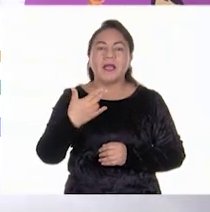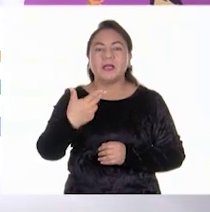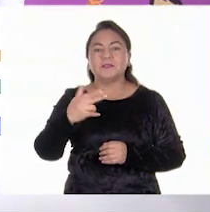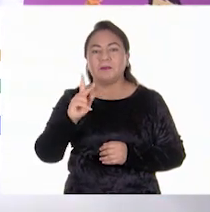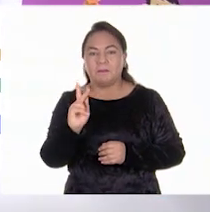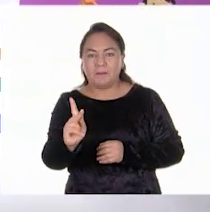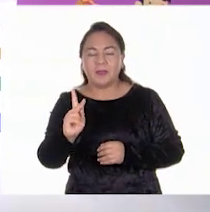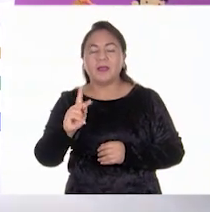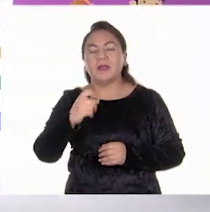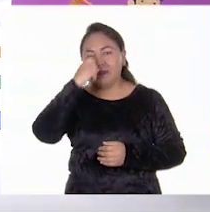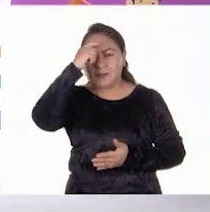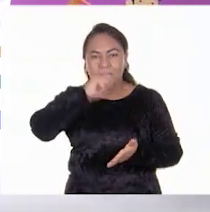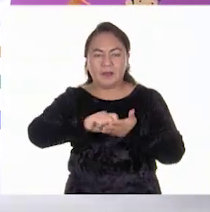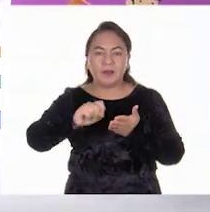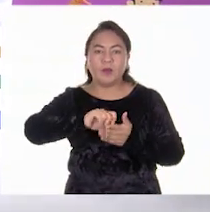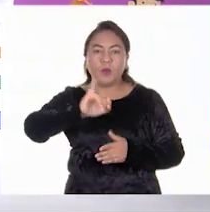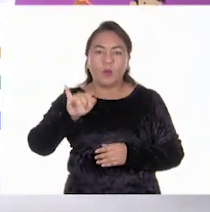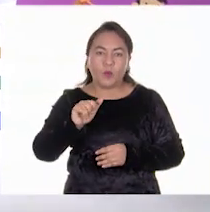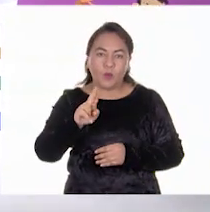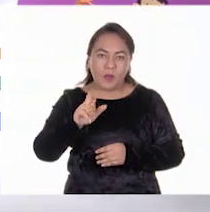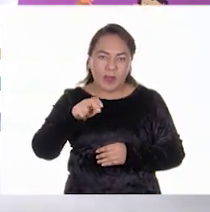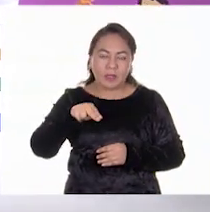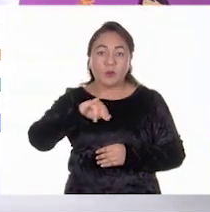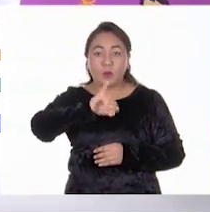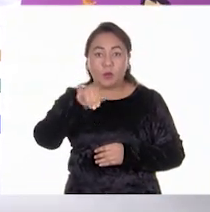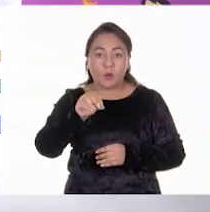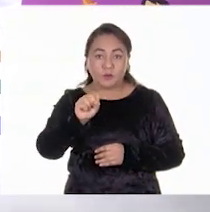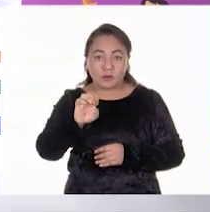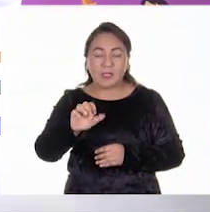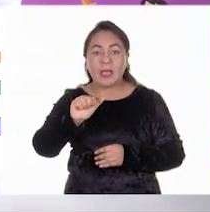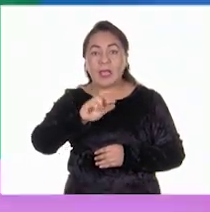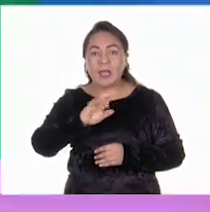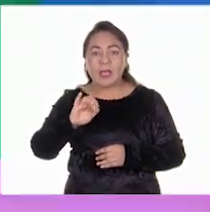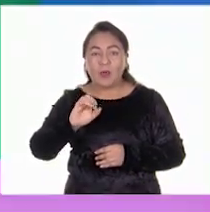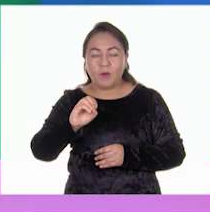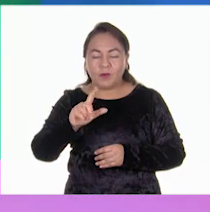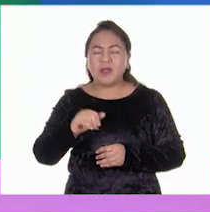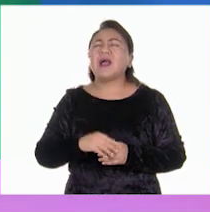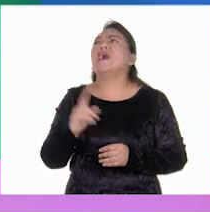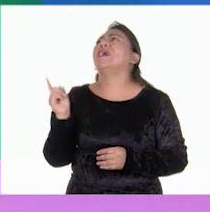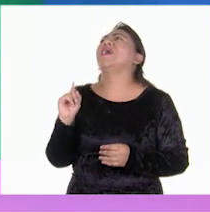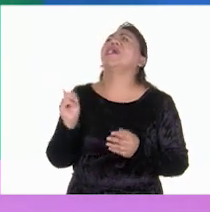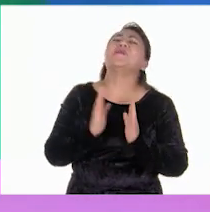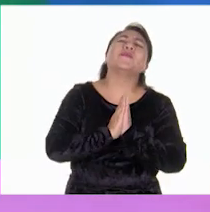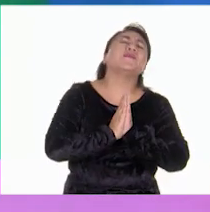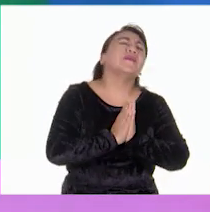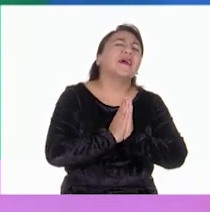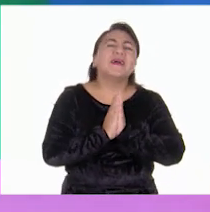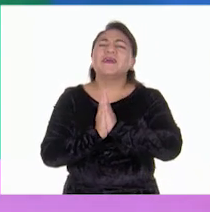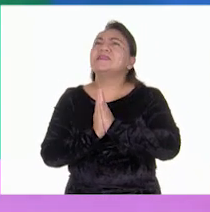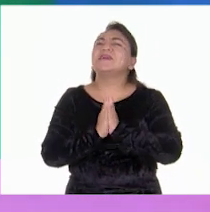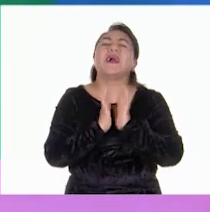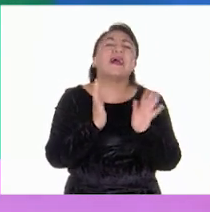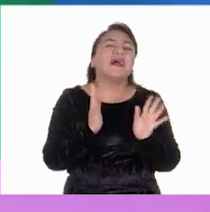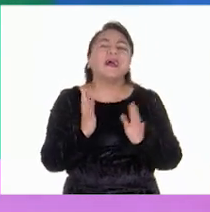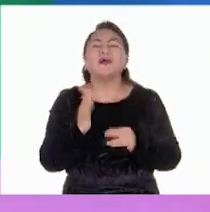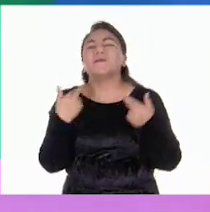José Arreola. Pero antes... ¡Ay, no, no, no! Por favor, maestra, ya no nos las haga de emoción. ¡Por favor, maestra